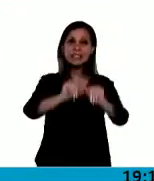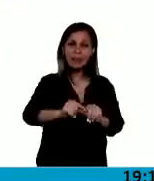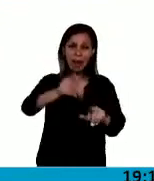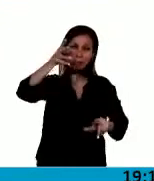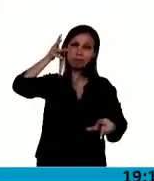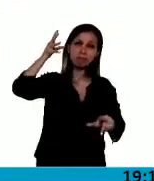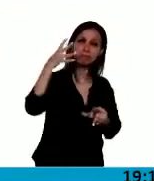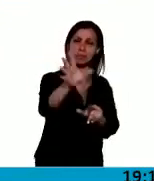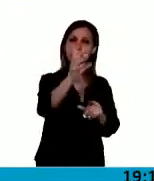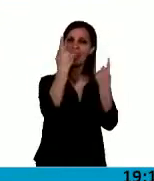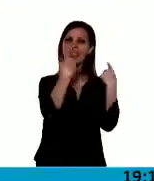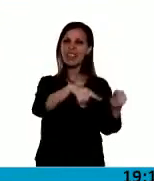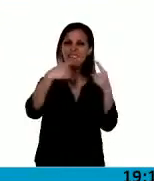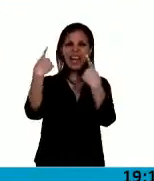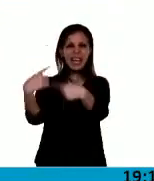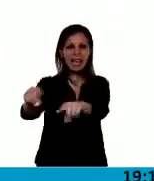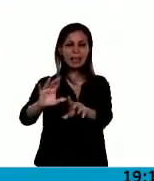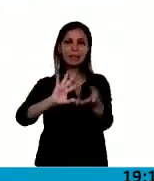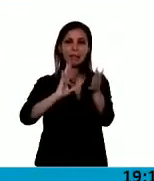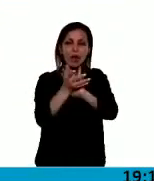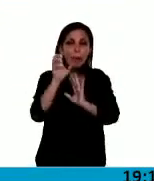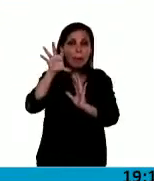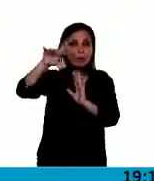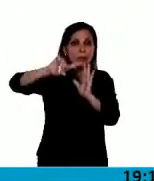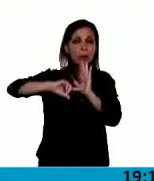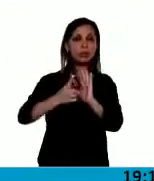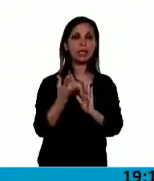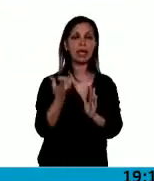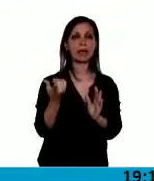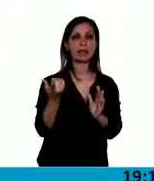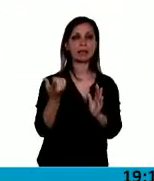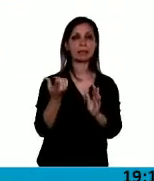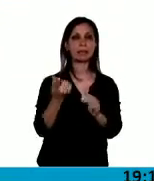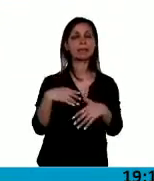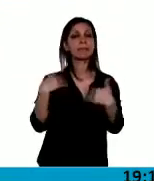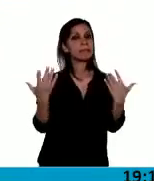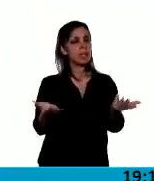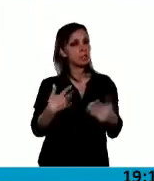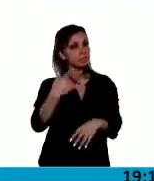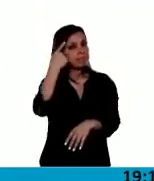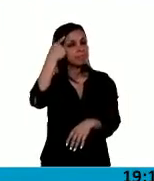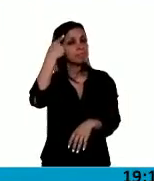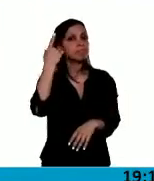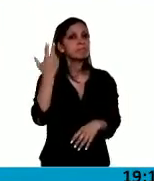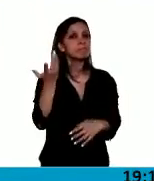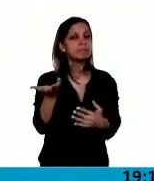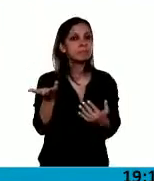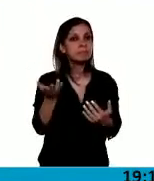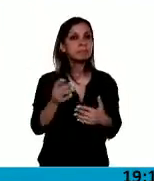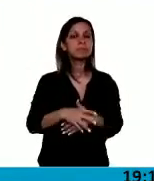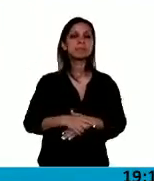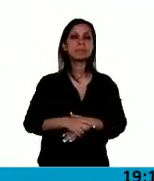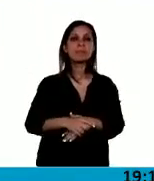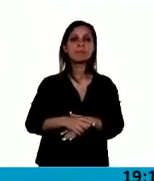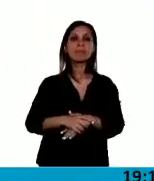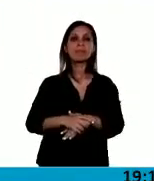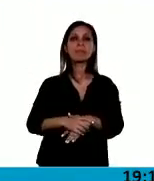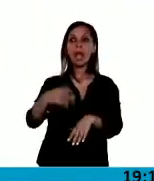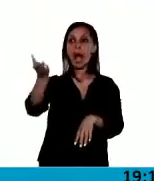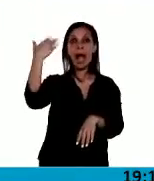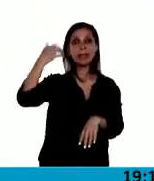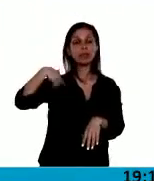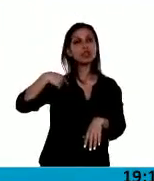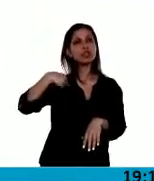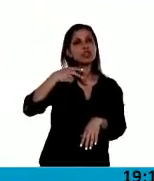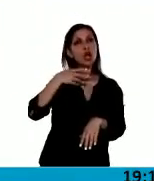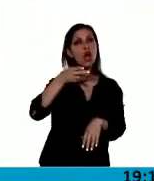de subregistro en la provincia de buenos aires entonces señor presidente cuando yo estaba sentada allí